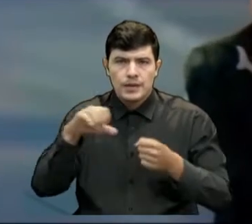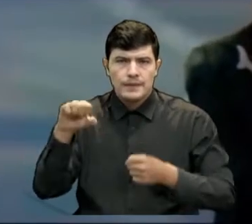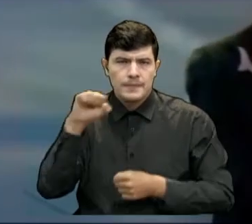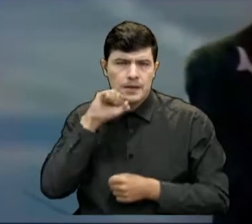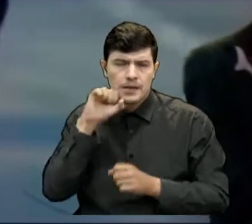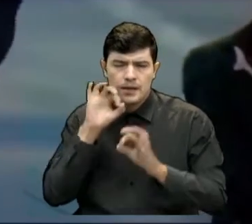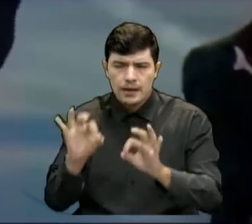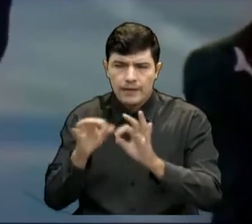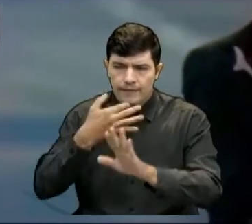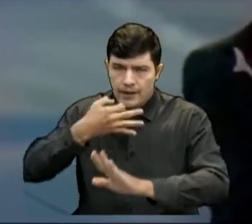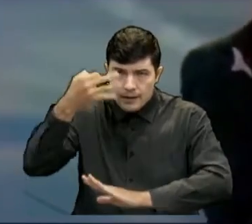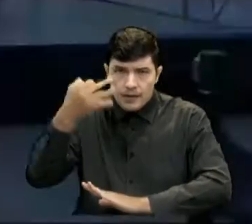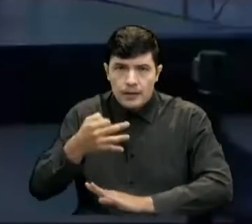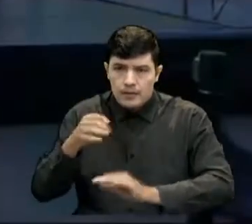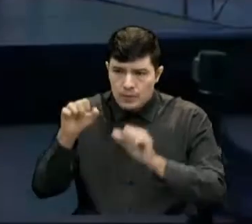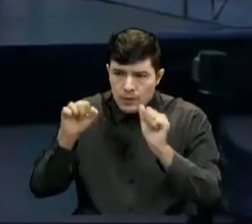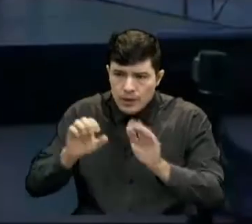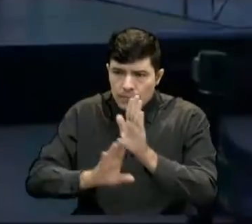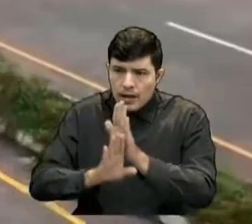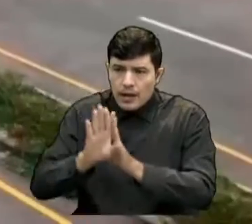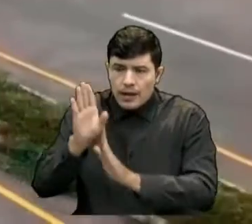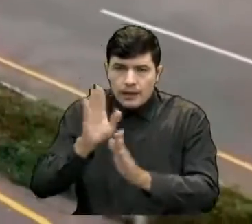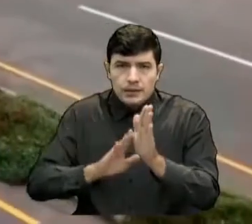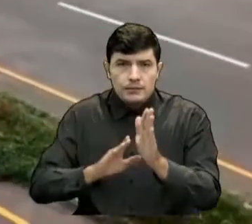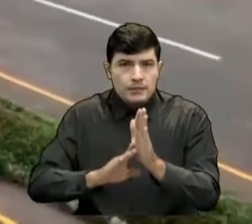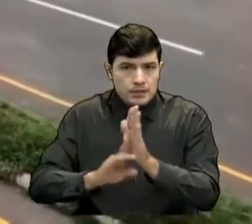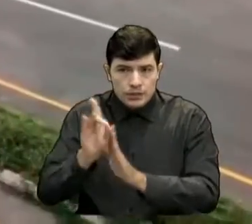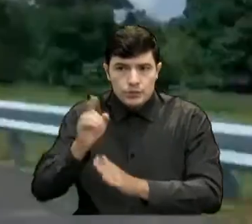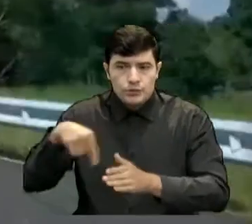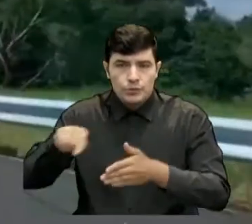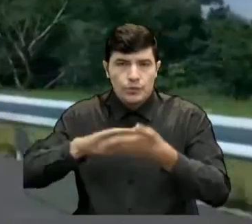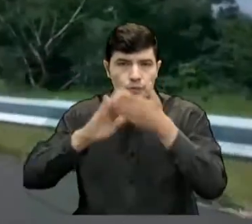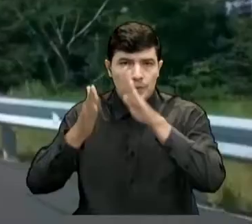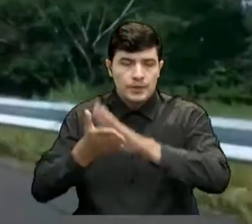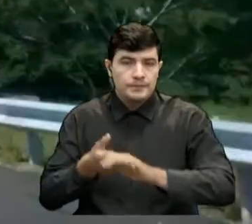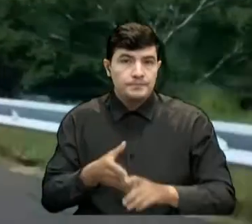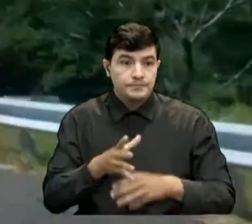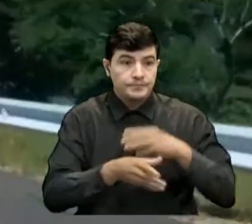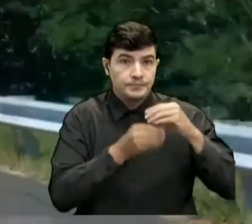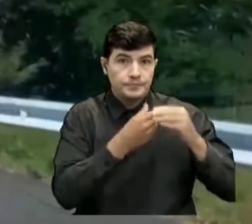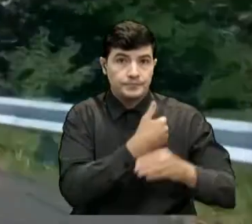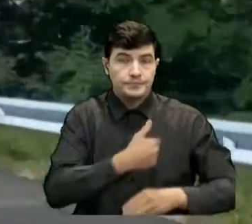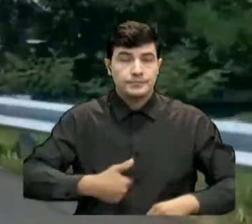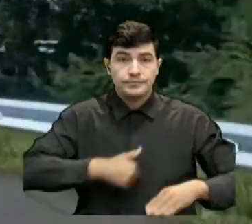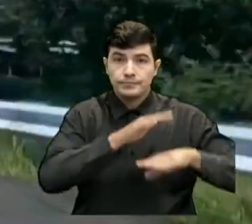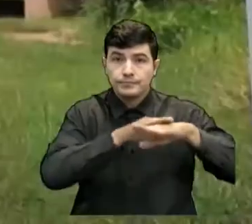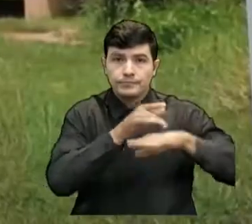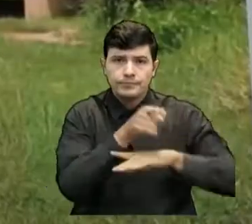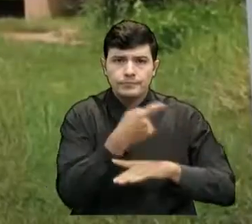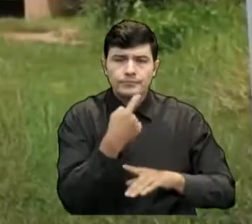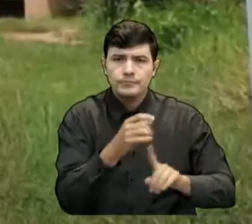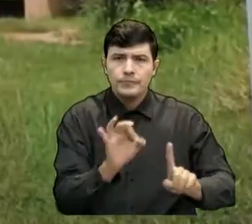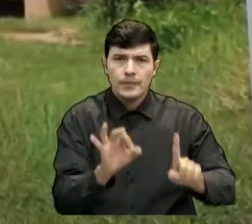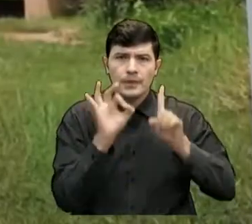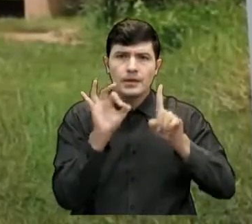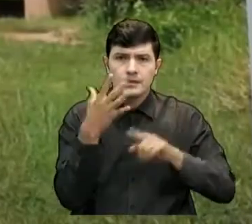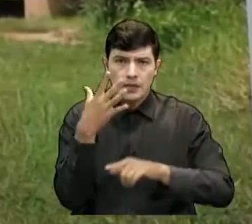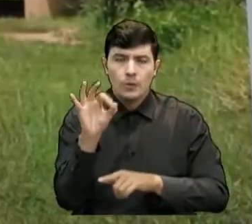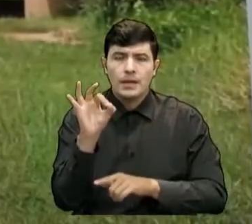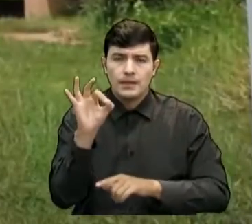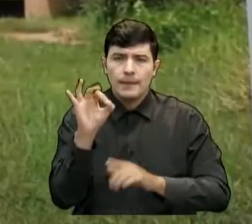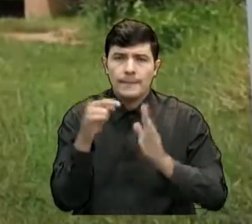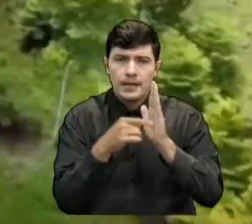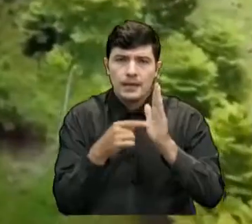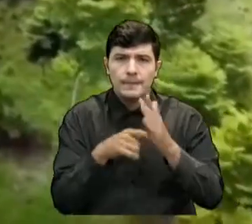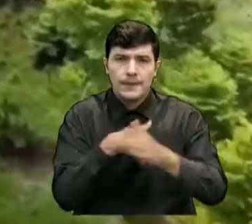también una fuente importante de progreso. Uno de sus grandes anuncios es que está garantizado los 50 mil millones que requiere